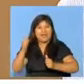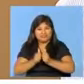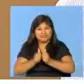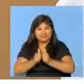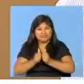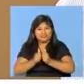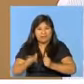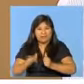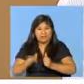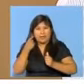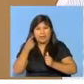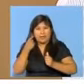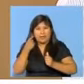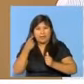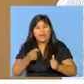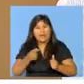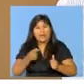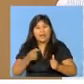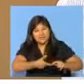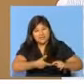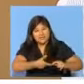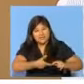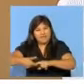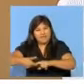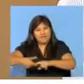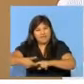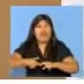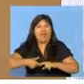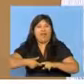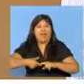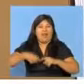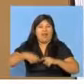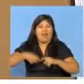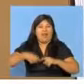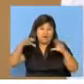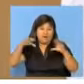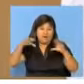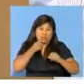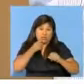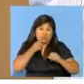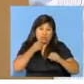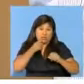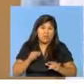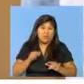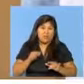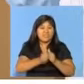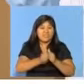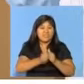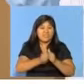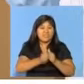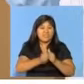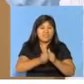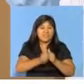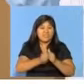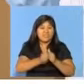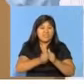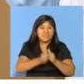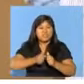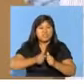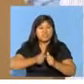hice al alumno pero ellos me superaron aparte de hacer la extracción hidráulica le pusieron este